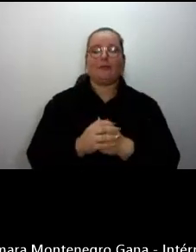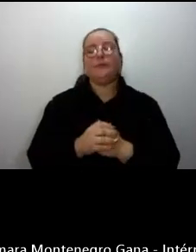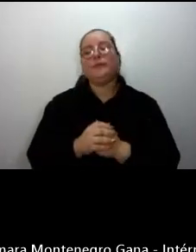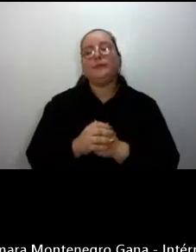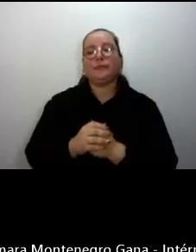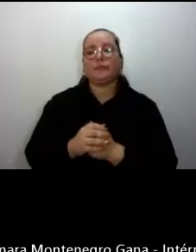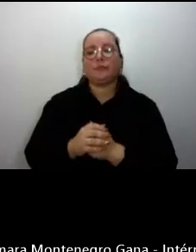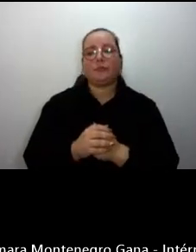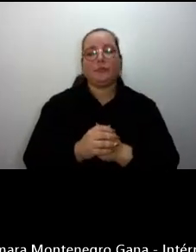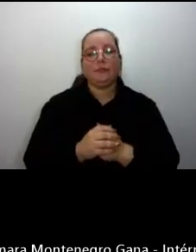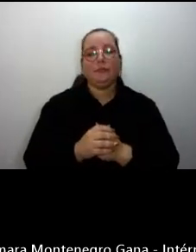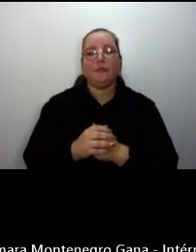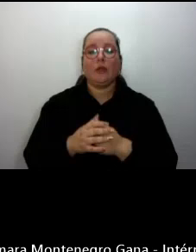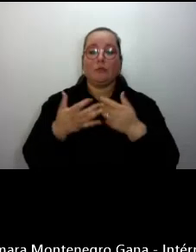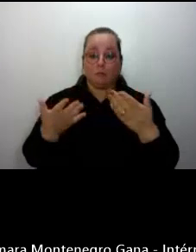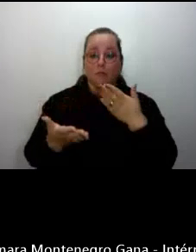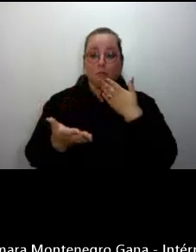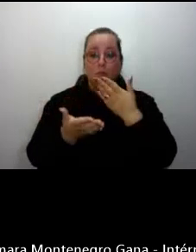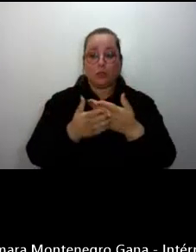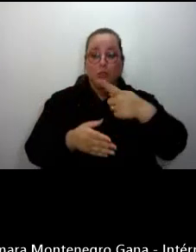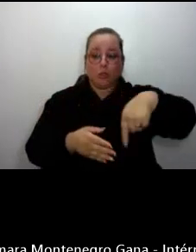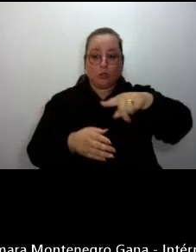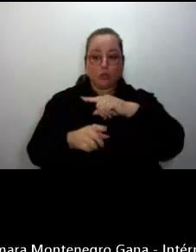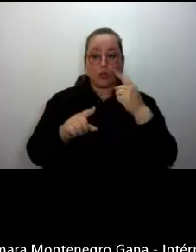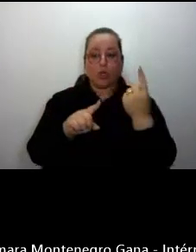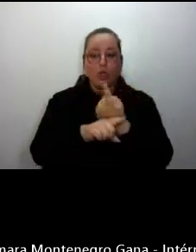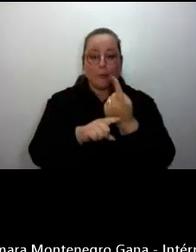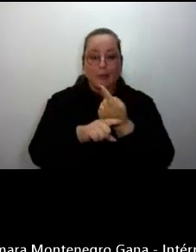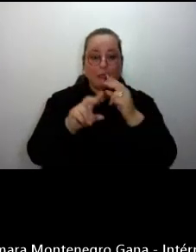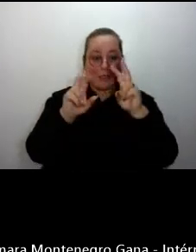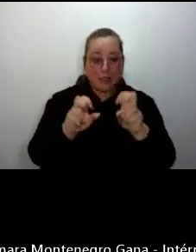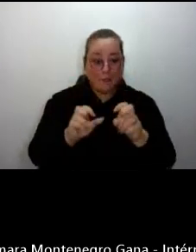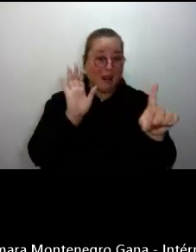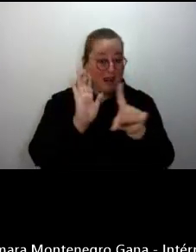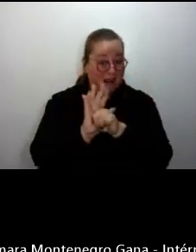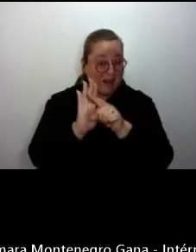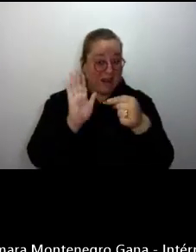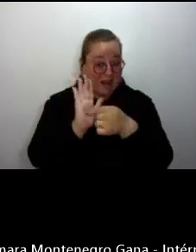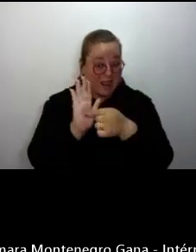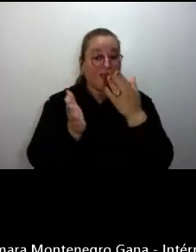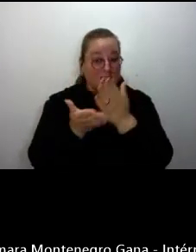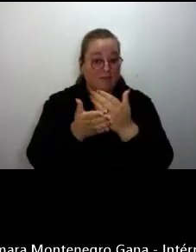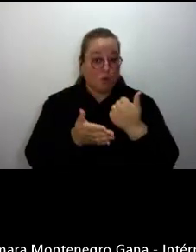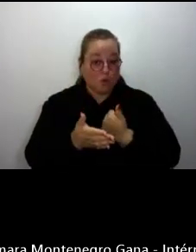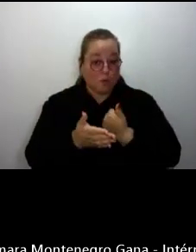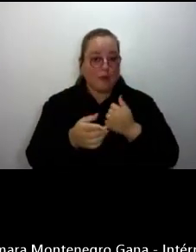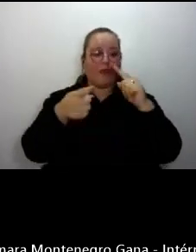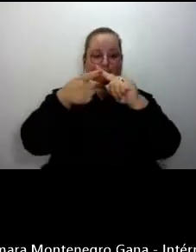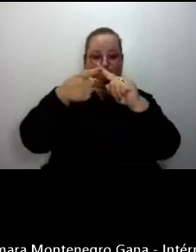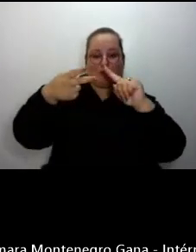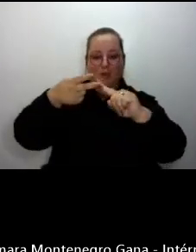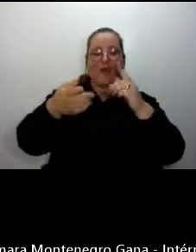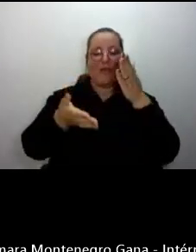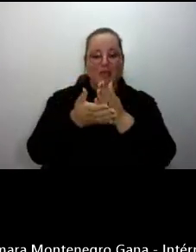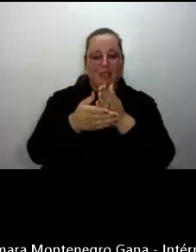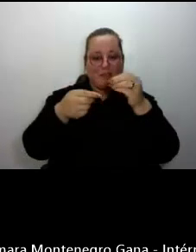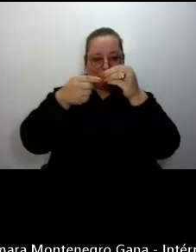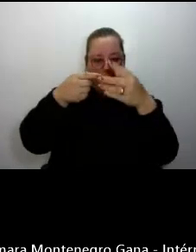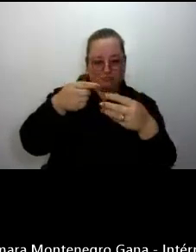¿cierto? Por lo tanto, cuando hablamos de la implementación de esta ley, tenemos estos dos dispositivos que se desprenden de esta ley y